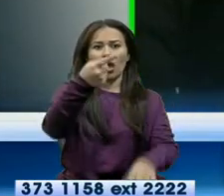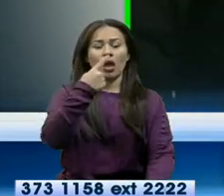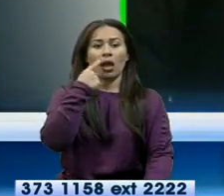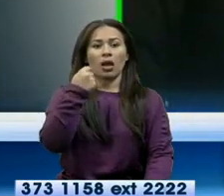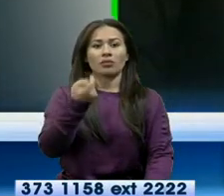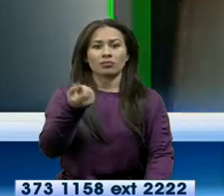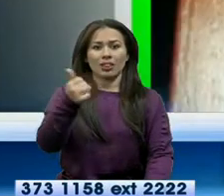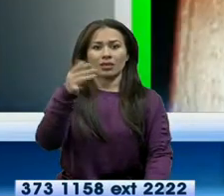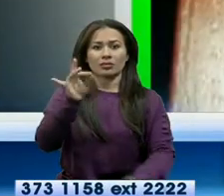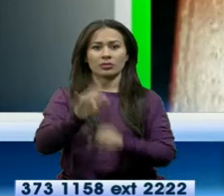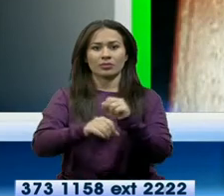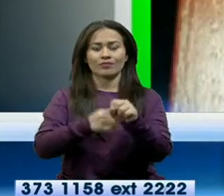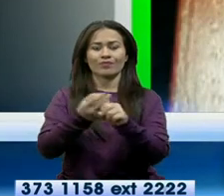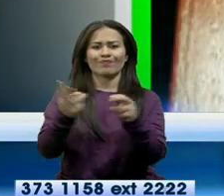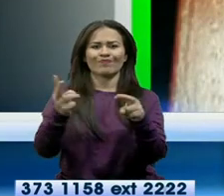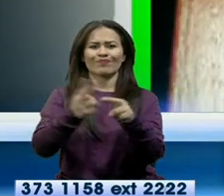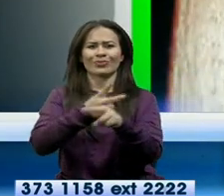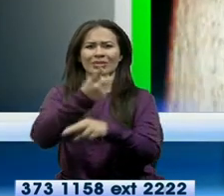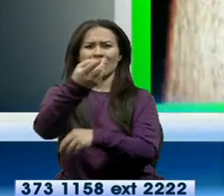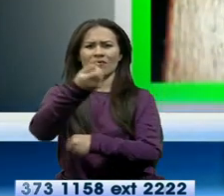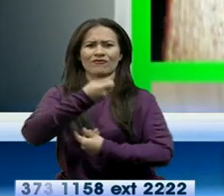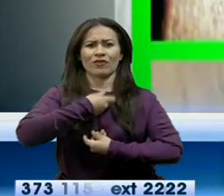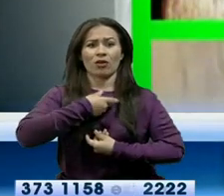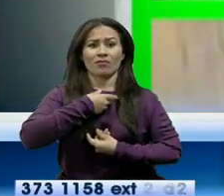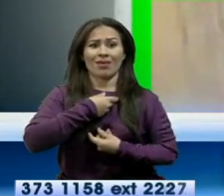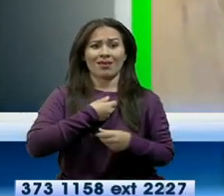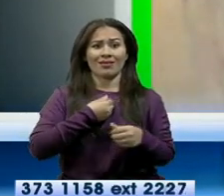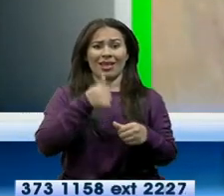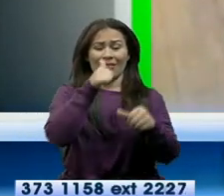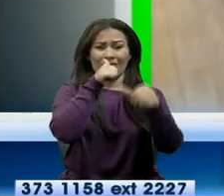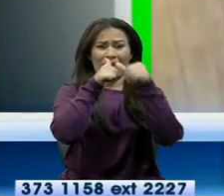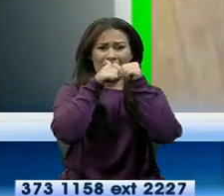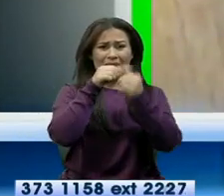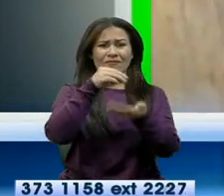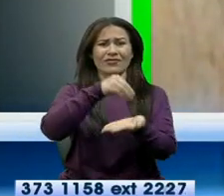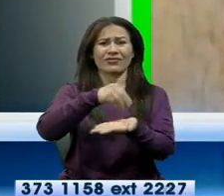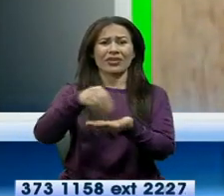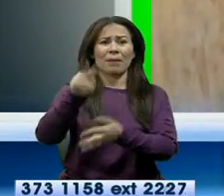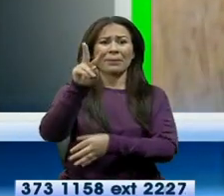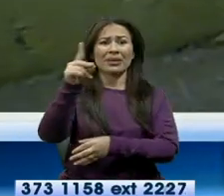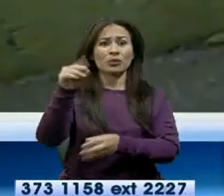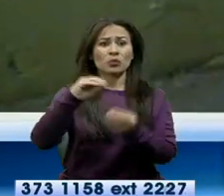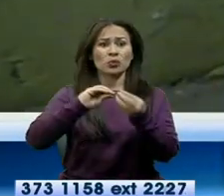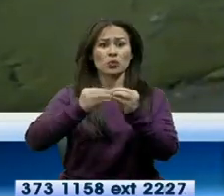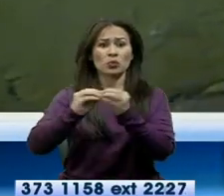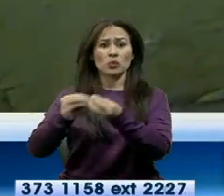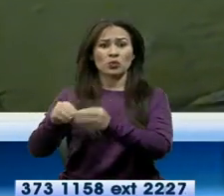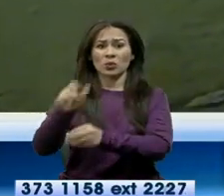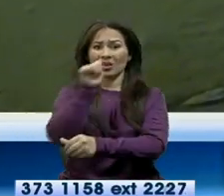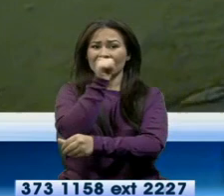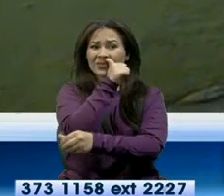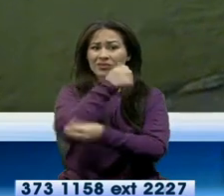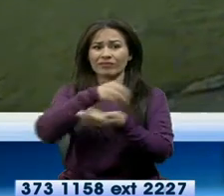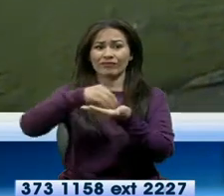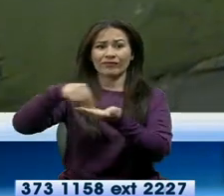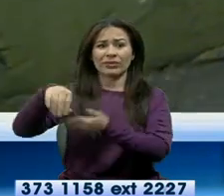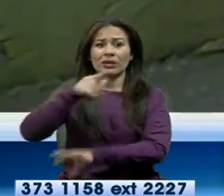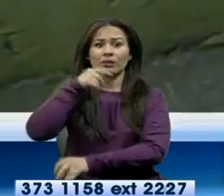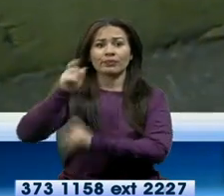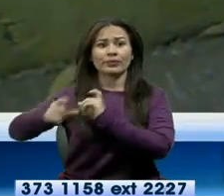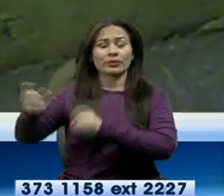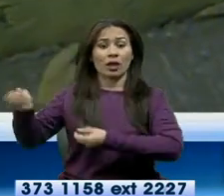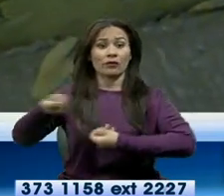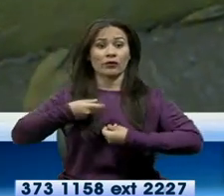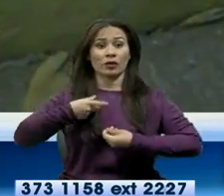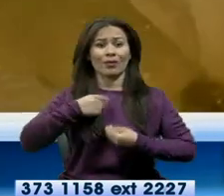se encontraron 21 sobres que contenían sustancias sujetas a fiscalización. En el sitio los moradores afirman